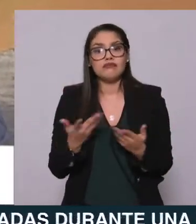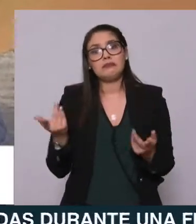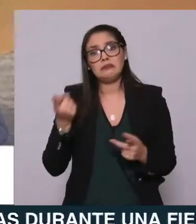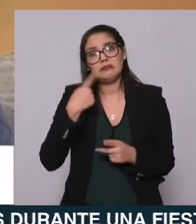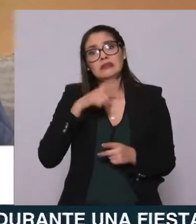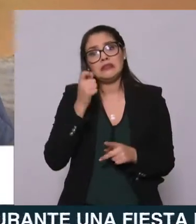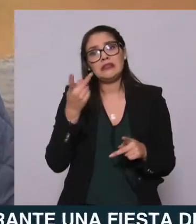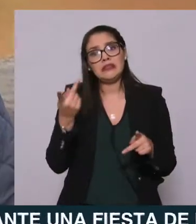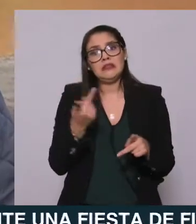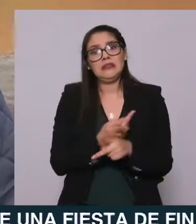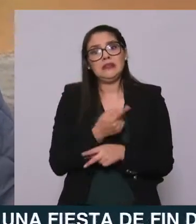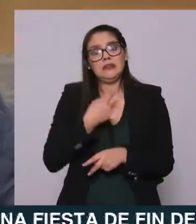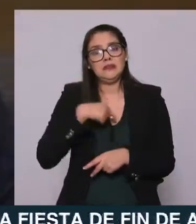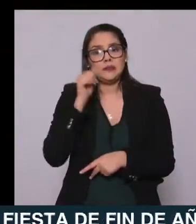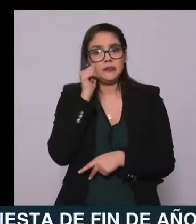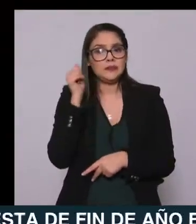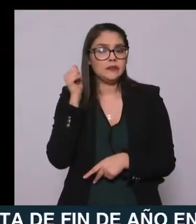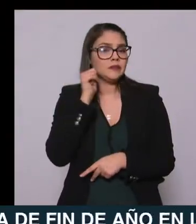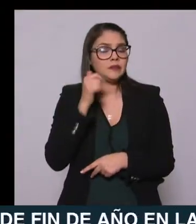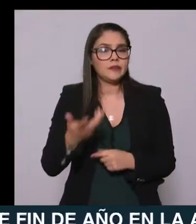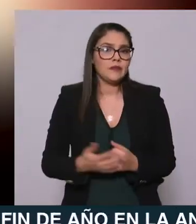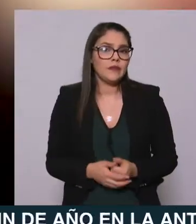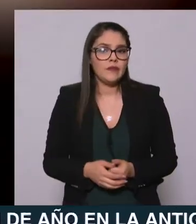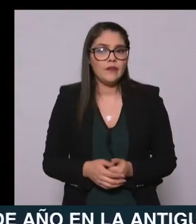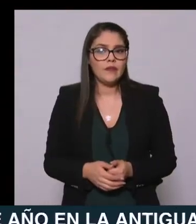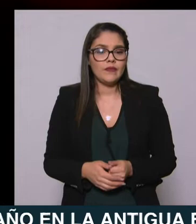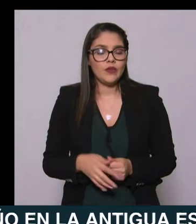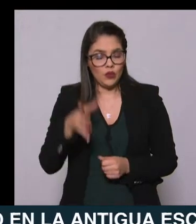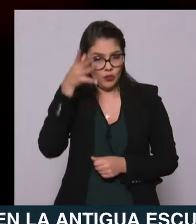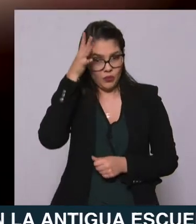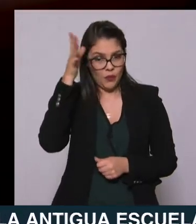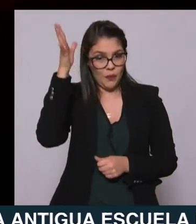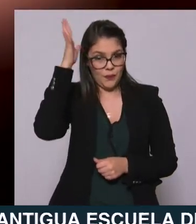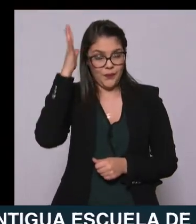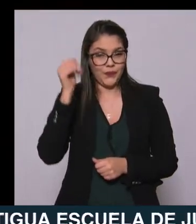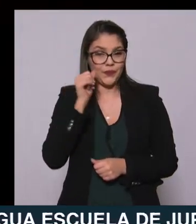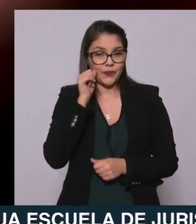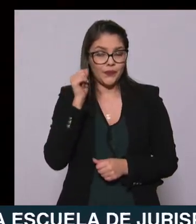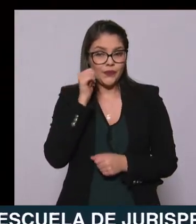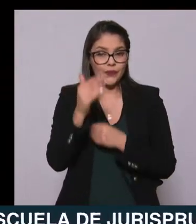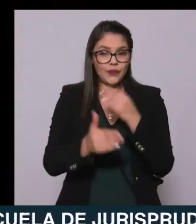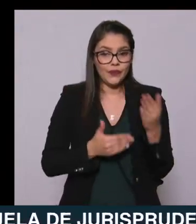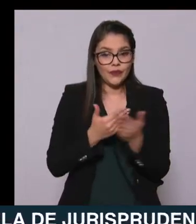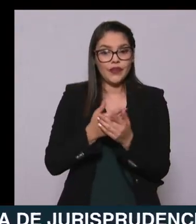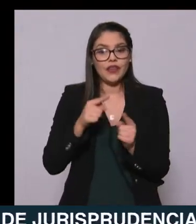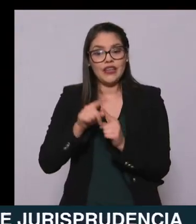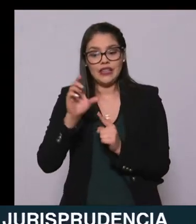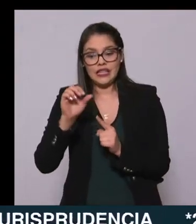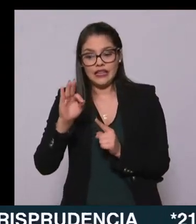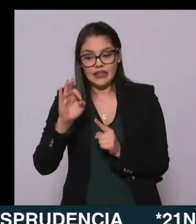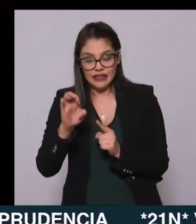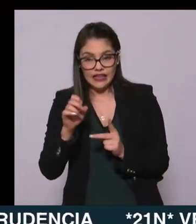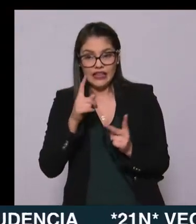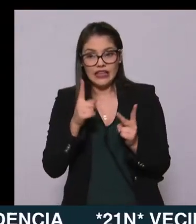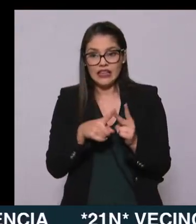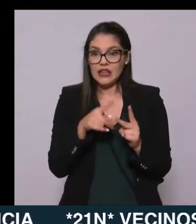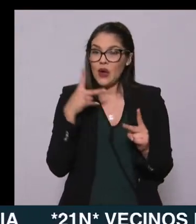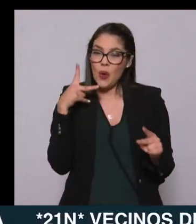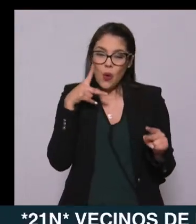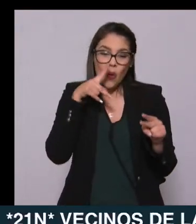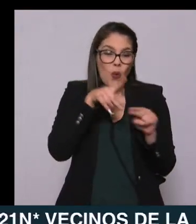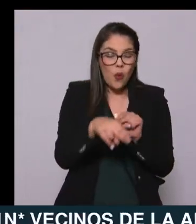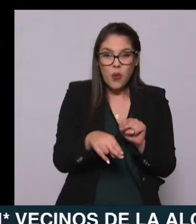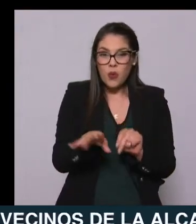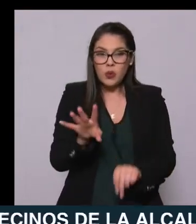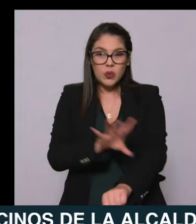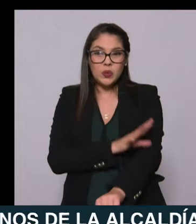Eso fue lo que nos ocurrió ayer. El heroico Cuerpo de Bomberos, la Comisión Federal de Electricidad, realizaron el corte de la energía